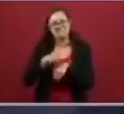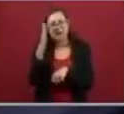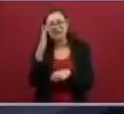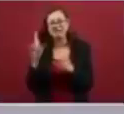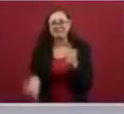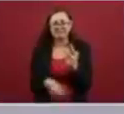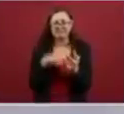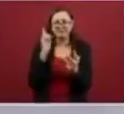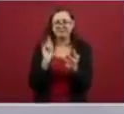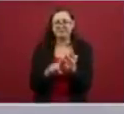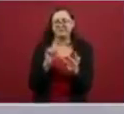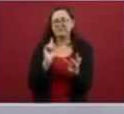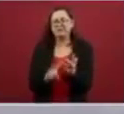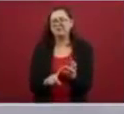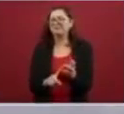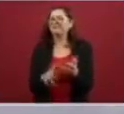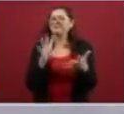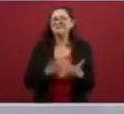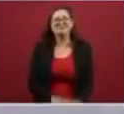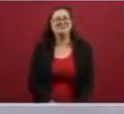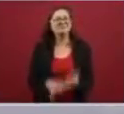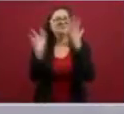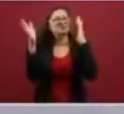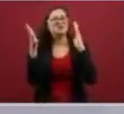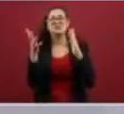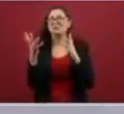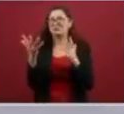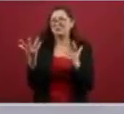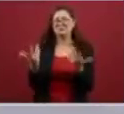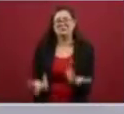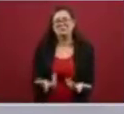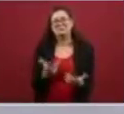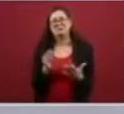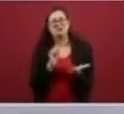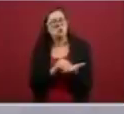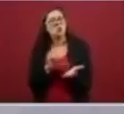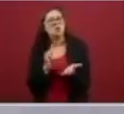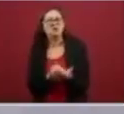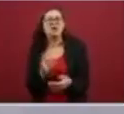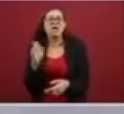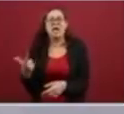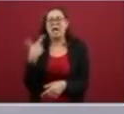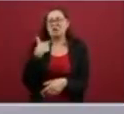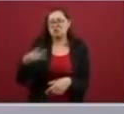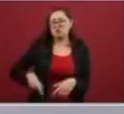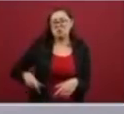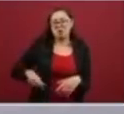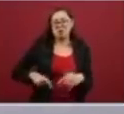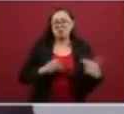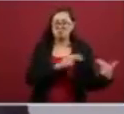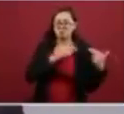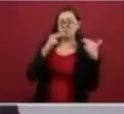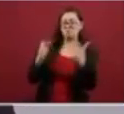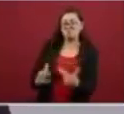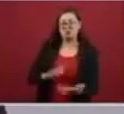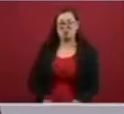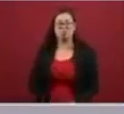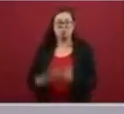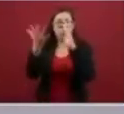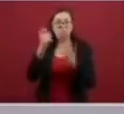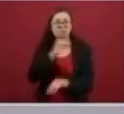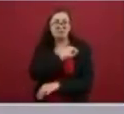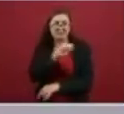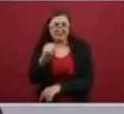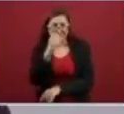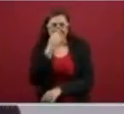los mismos niveles de violencia que heredamos del antiguo régimen.